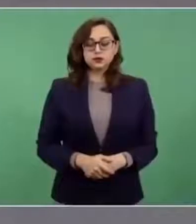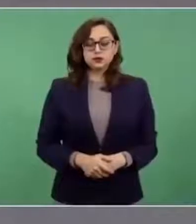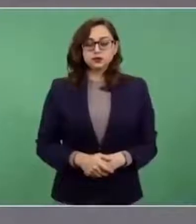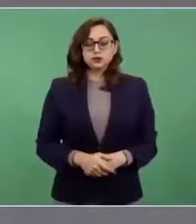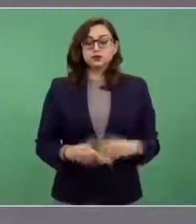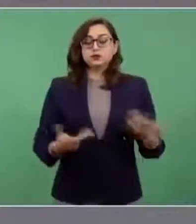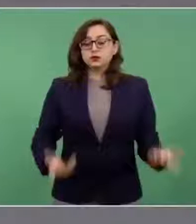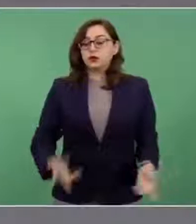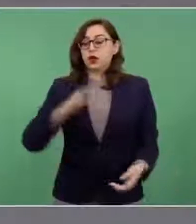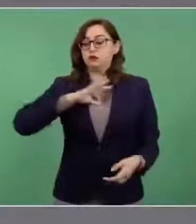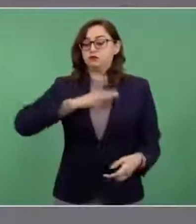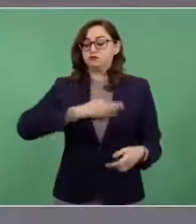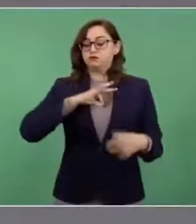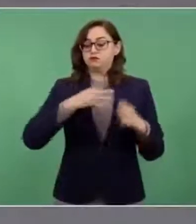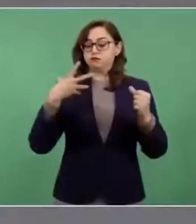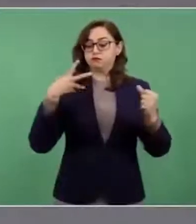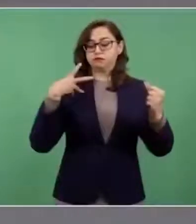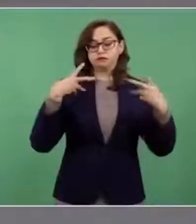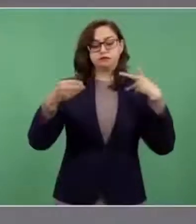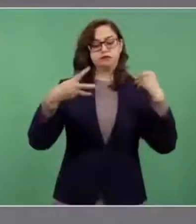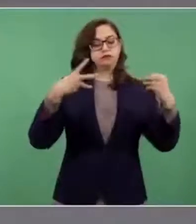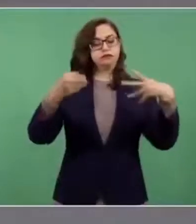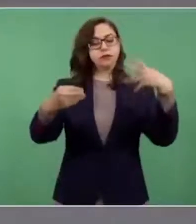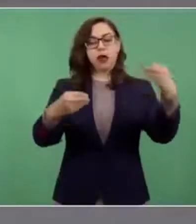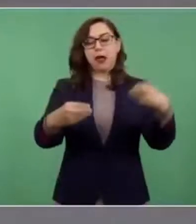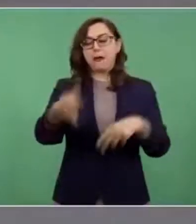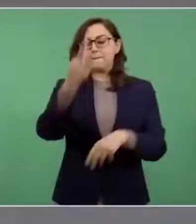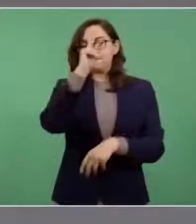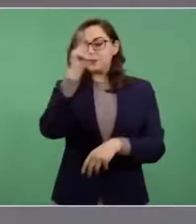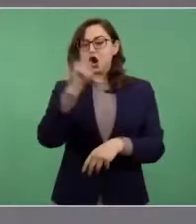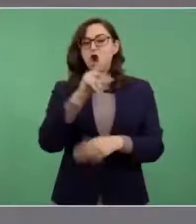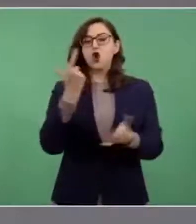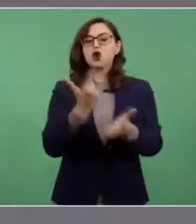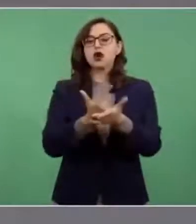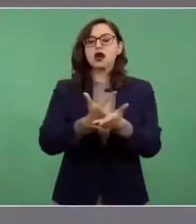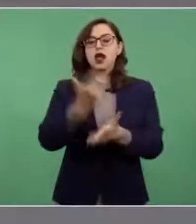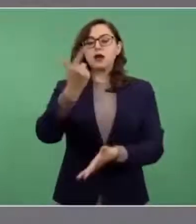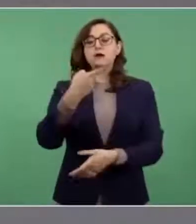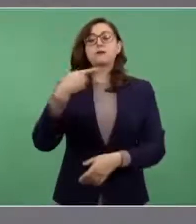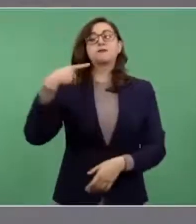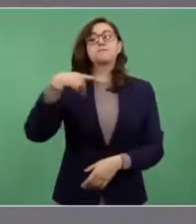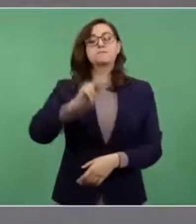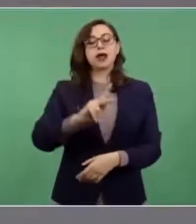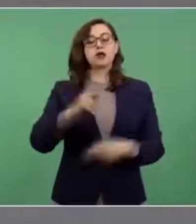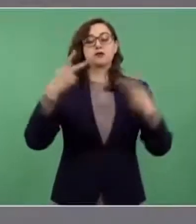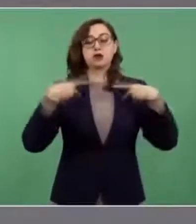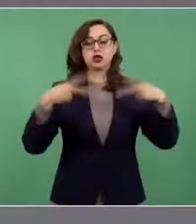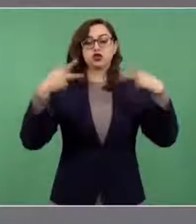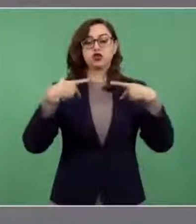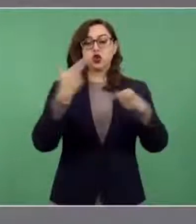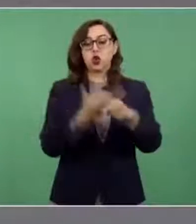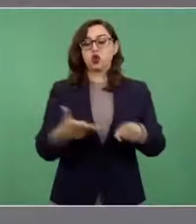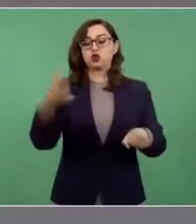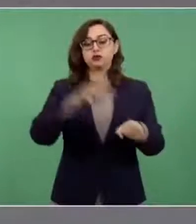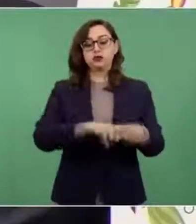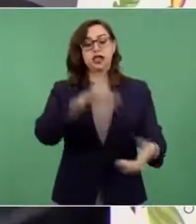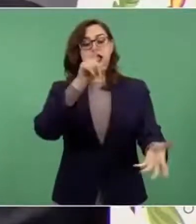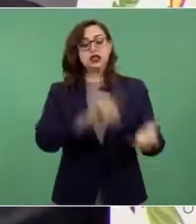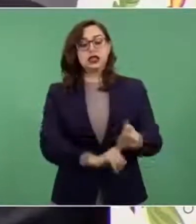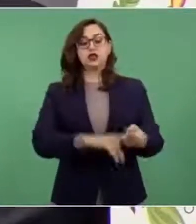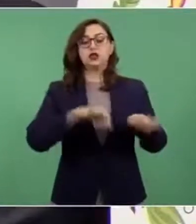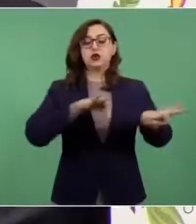el desempeño fraterno y ejemplar del personal de salud, desde el